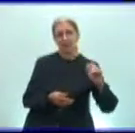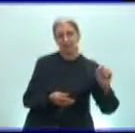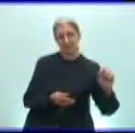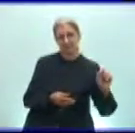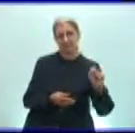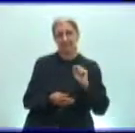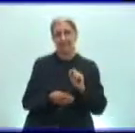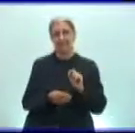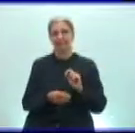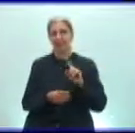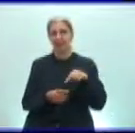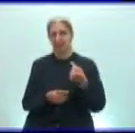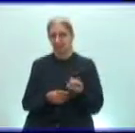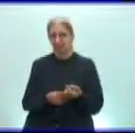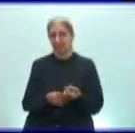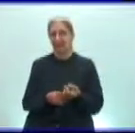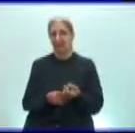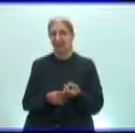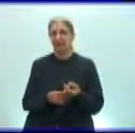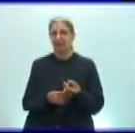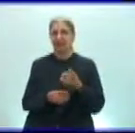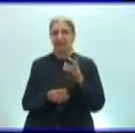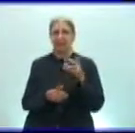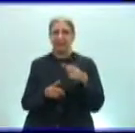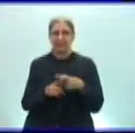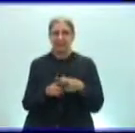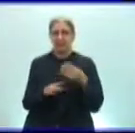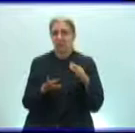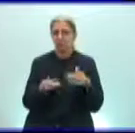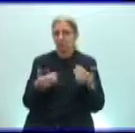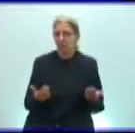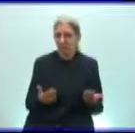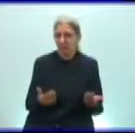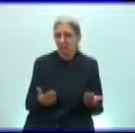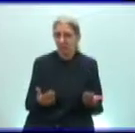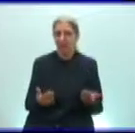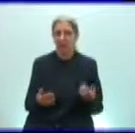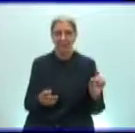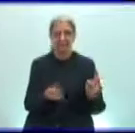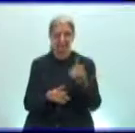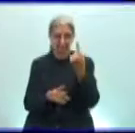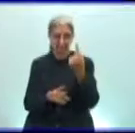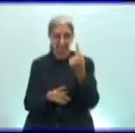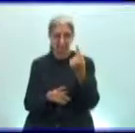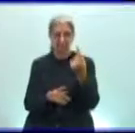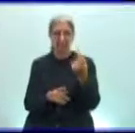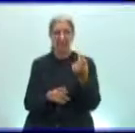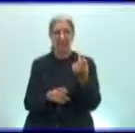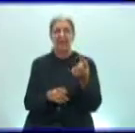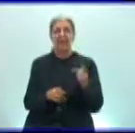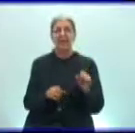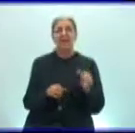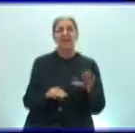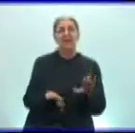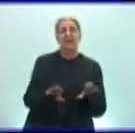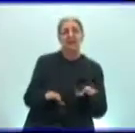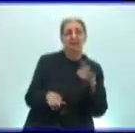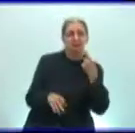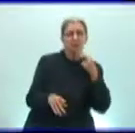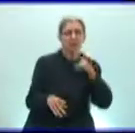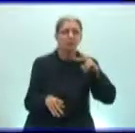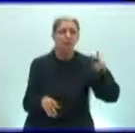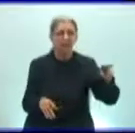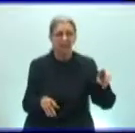Y después, bueno, son los factores primos. Por tanto, ¿qué tenemos que hacer? Primero, vamos a determinar el dominio. Y para determinar el